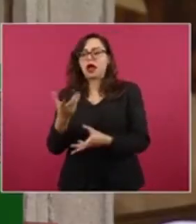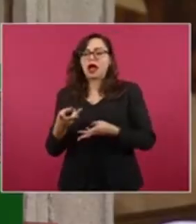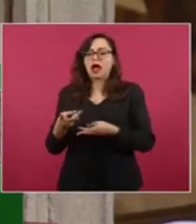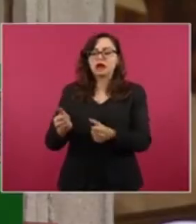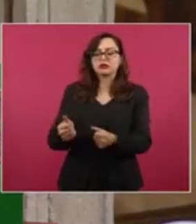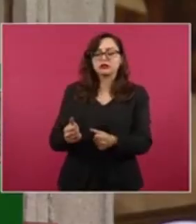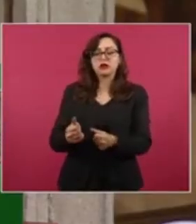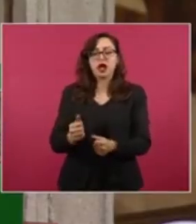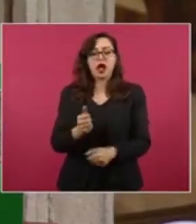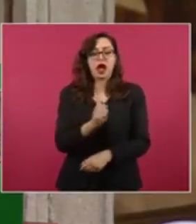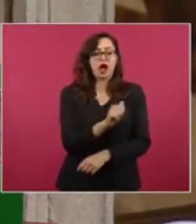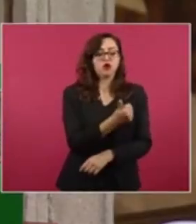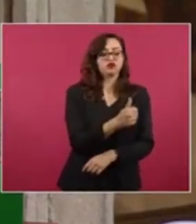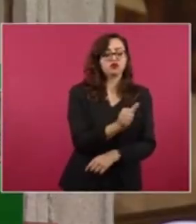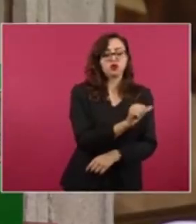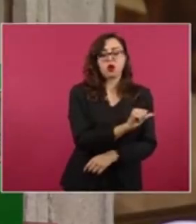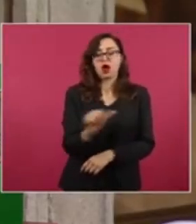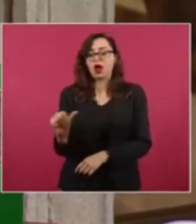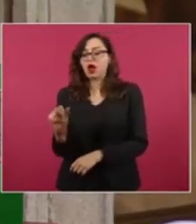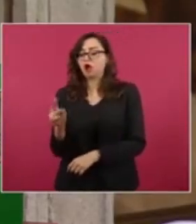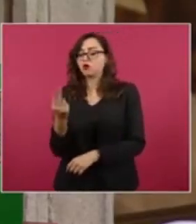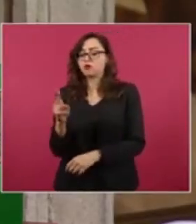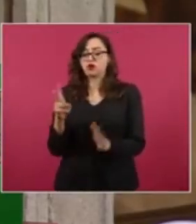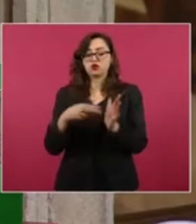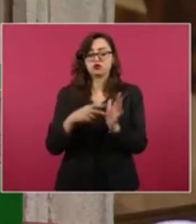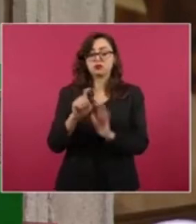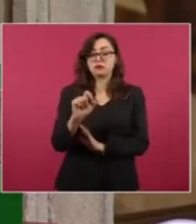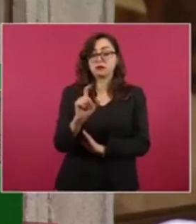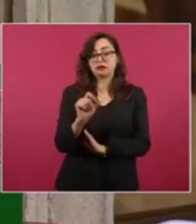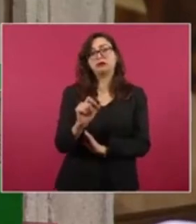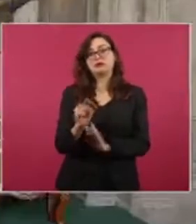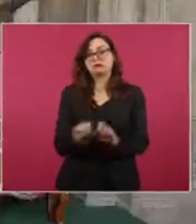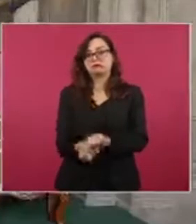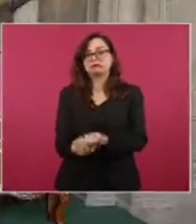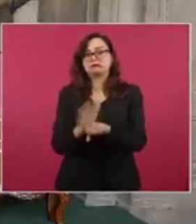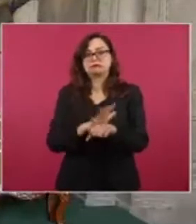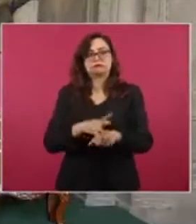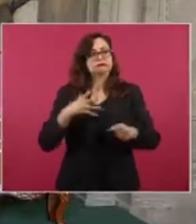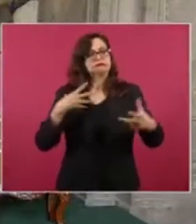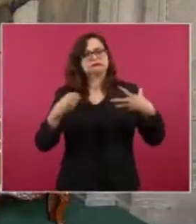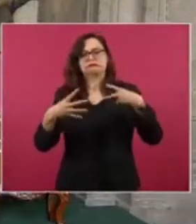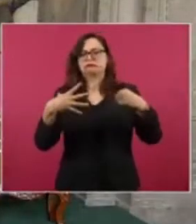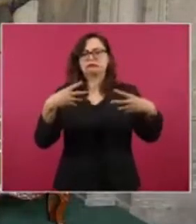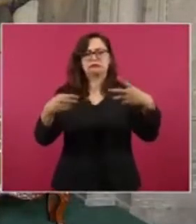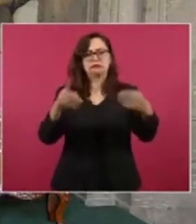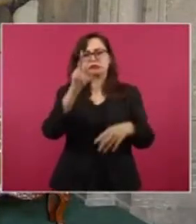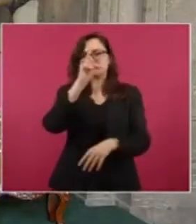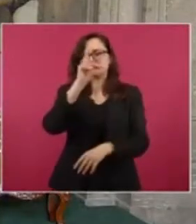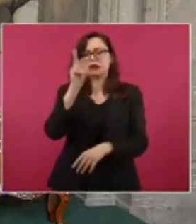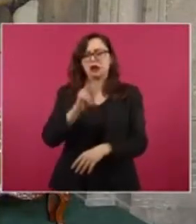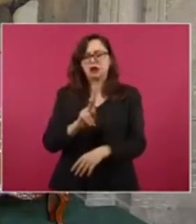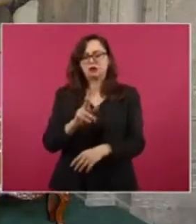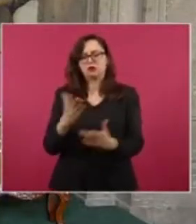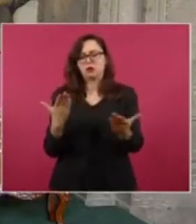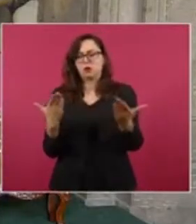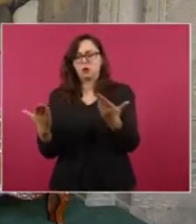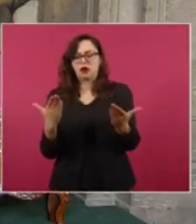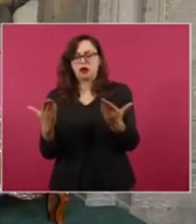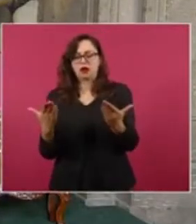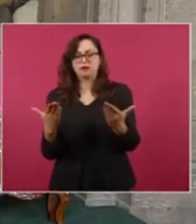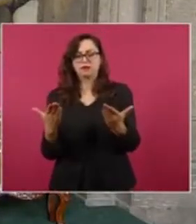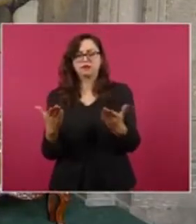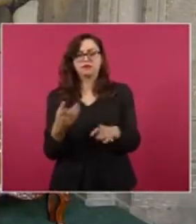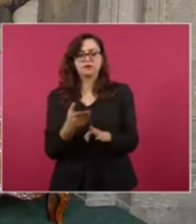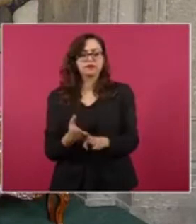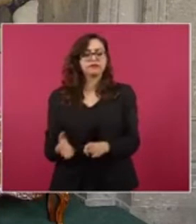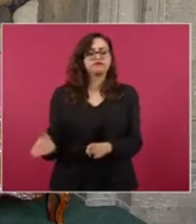López Obrador aseguró que si su gobierno no hubiera subsidiado las gasolinas y combustibles, la inflación se hubiera disparado al 14%. Mencionó